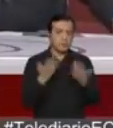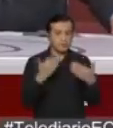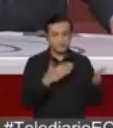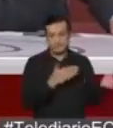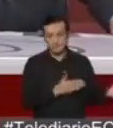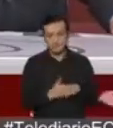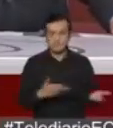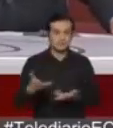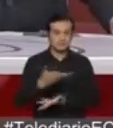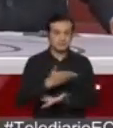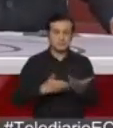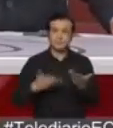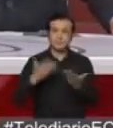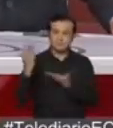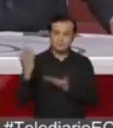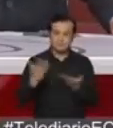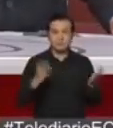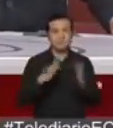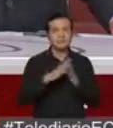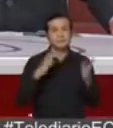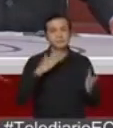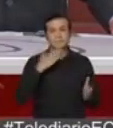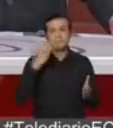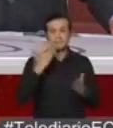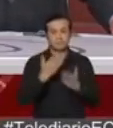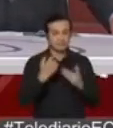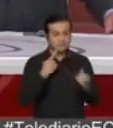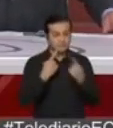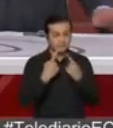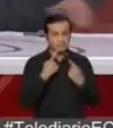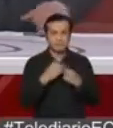Telediario. Bienvenido, viceministro, gracias por estar en este espacio.